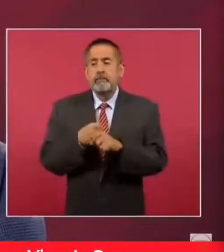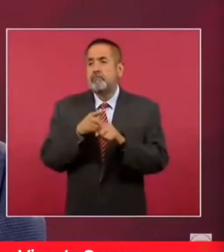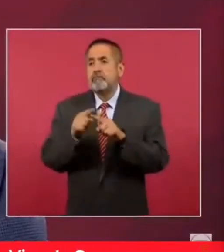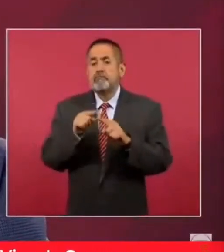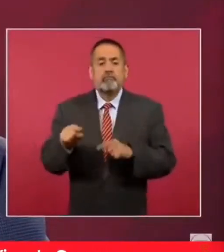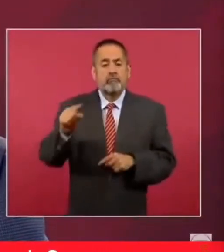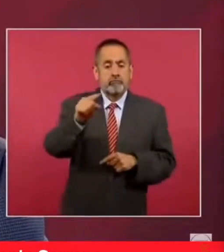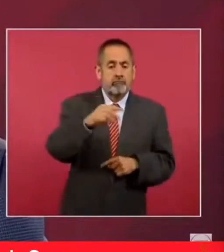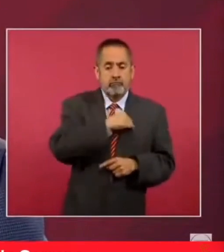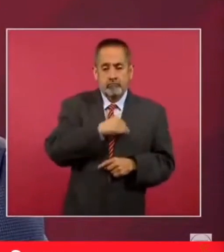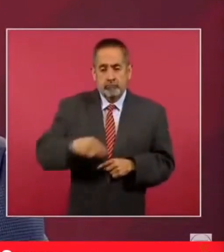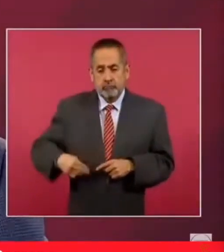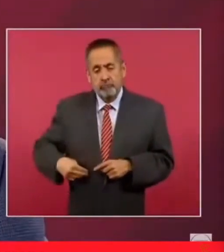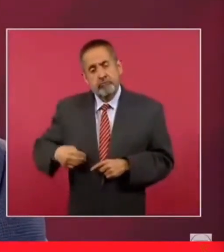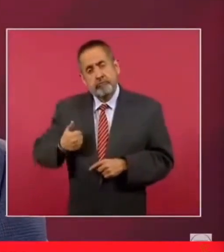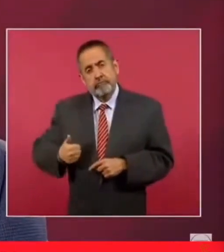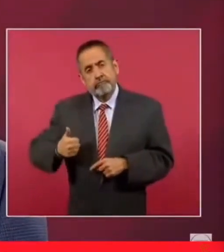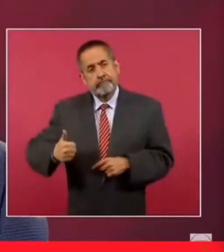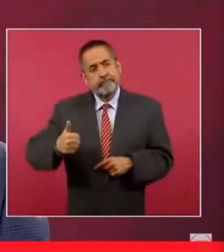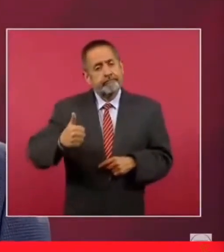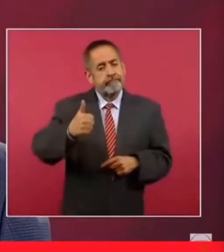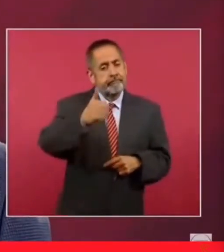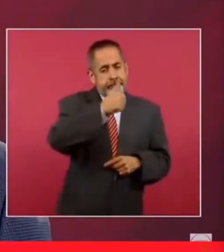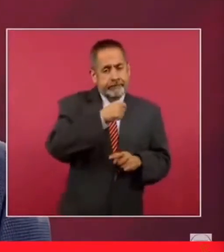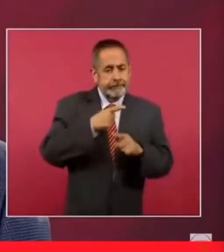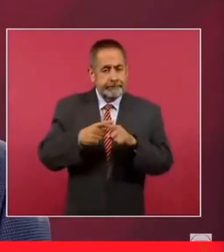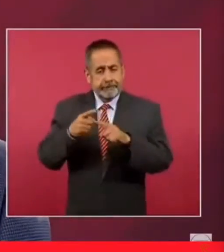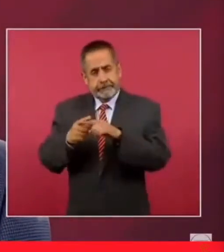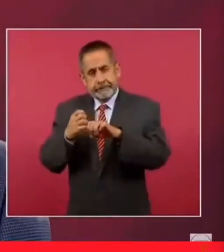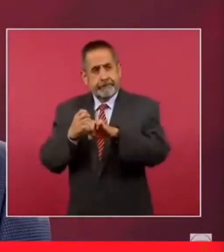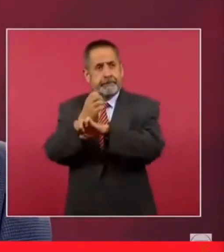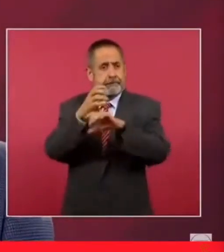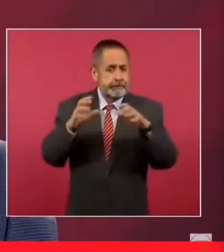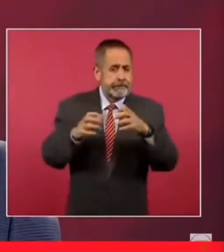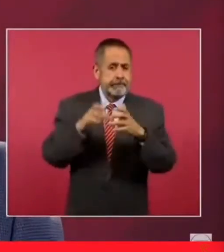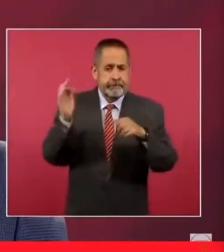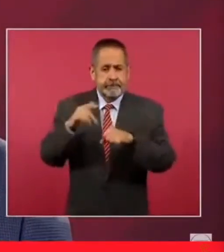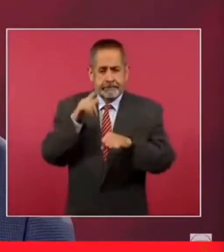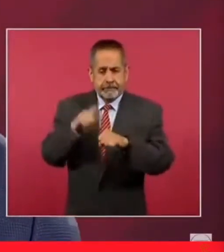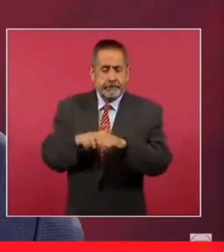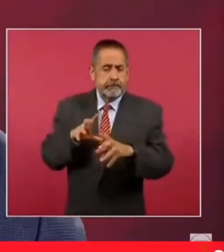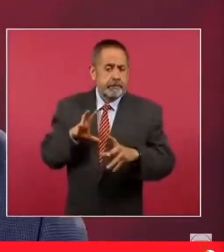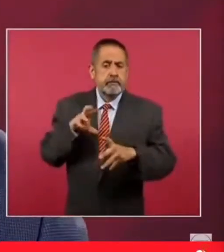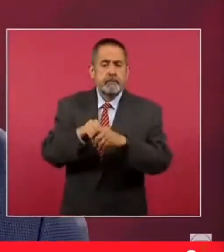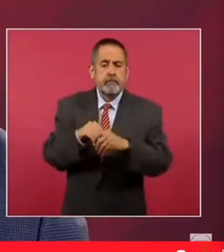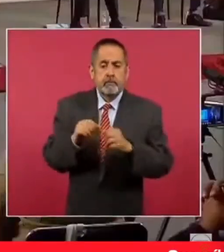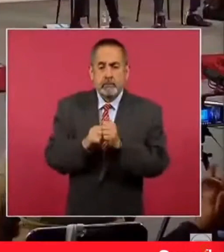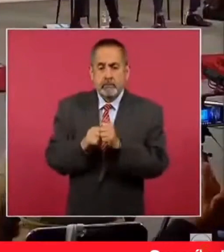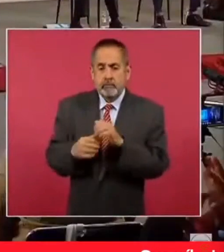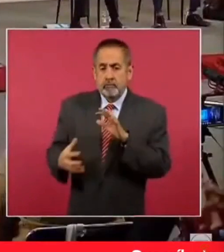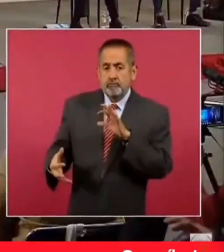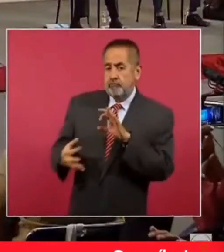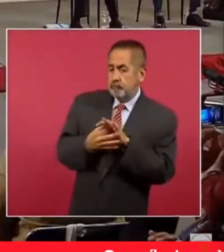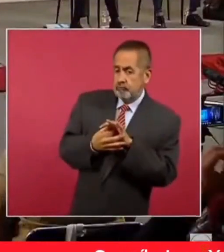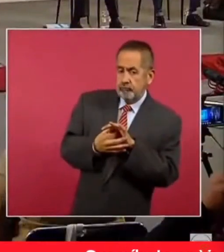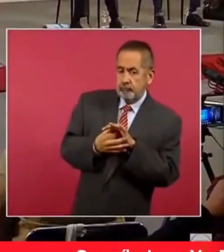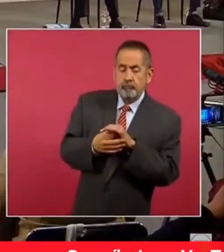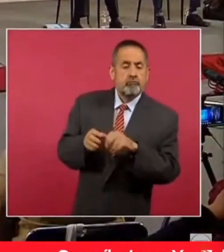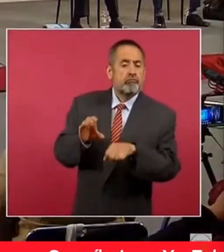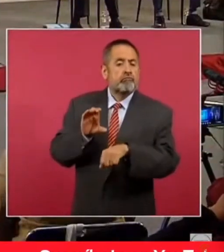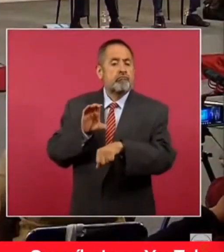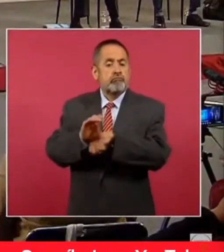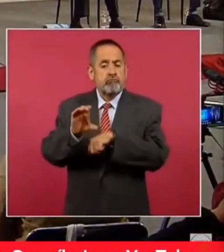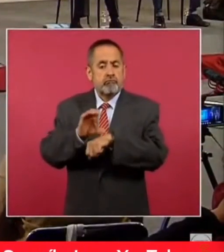municipios de cada entidad por autoridades estatales y federales, sumamos a Colombia como país